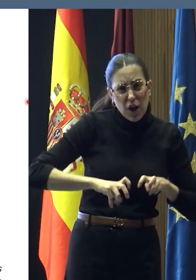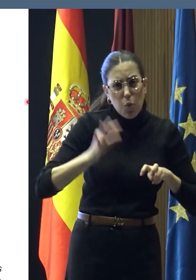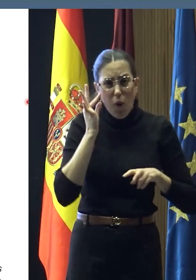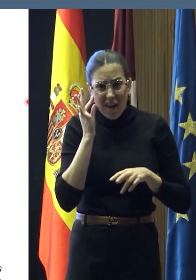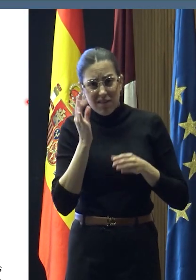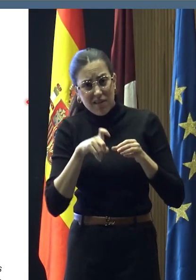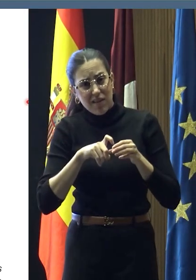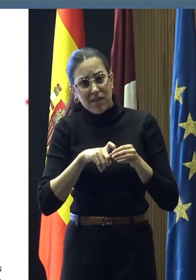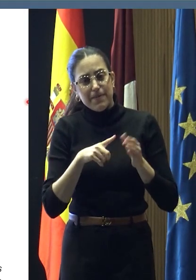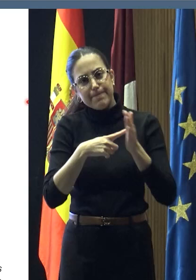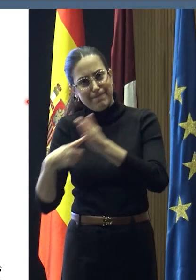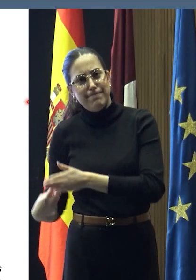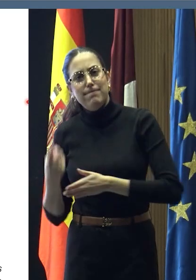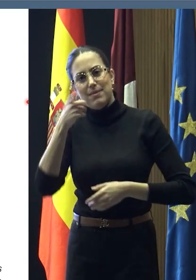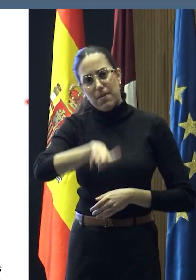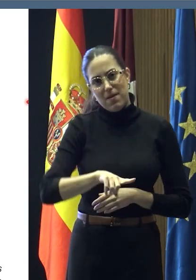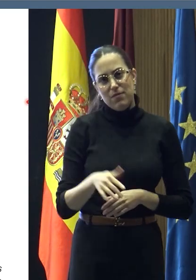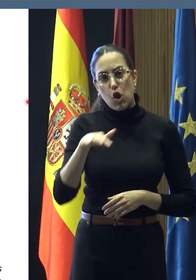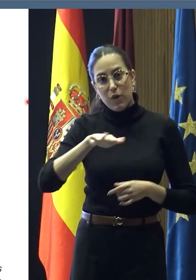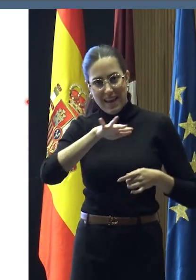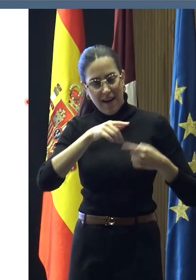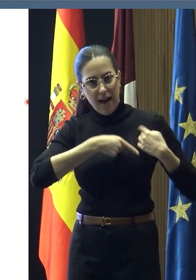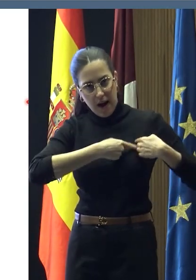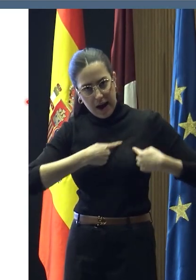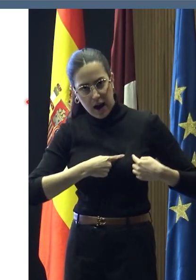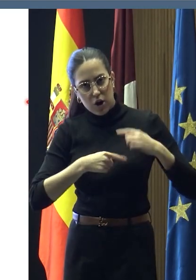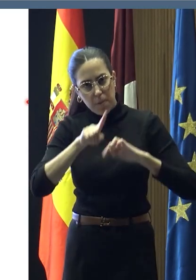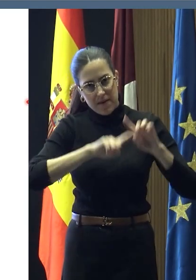mujeres en cardiopatía.